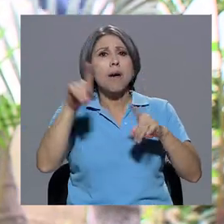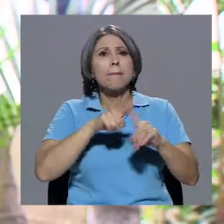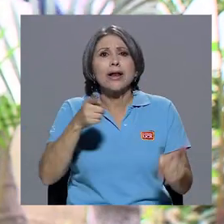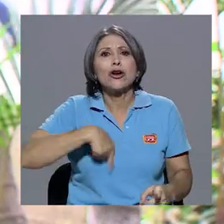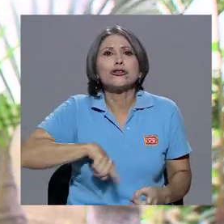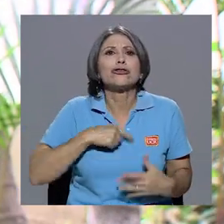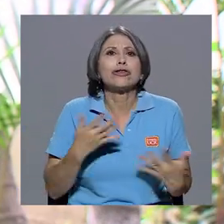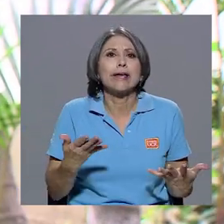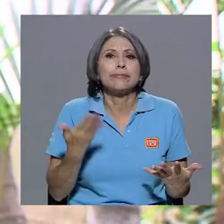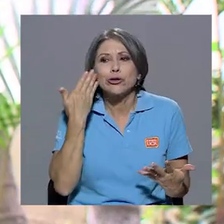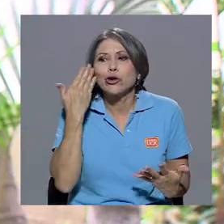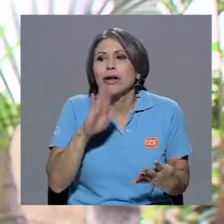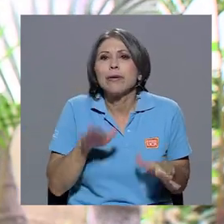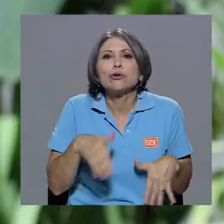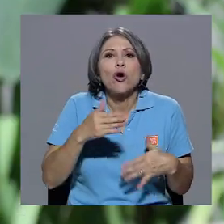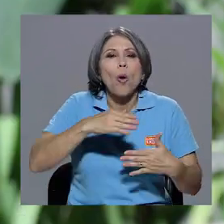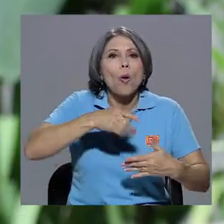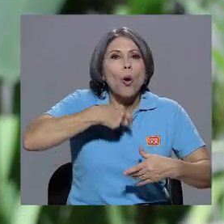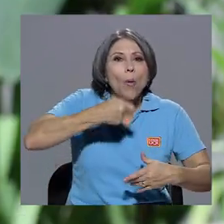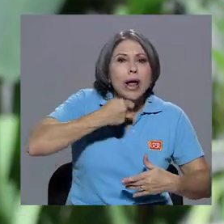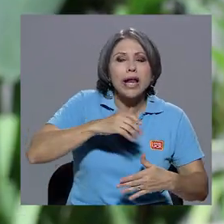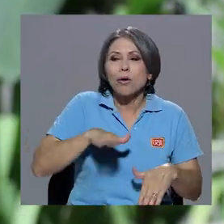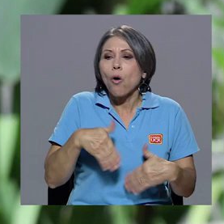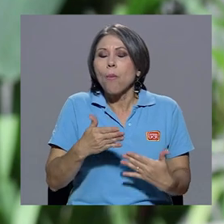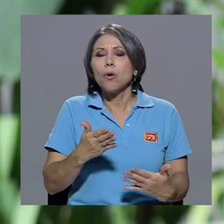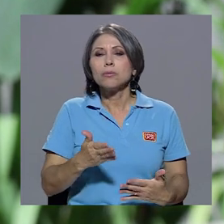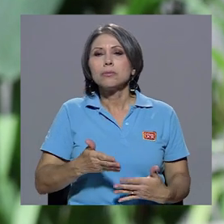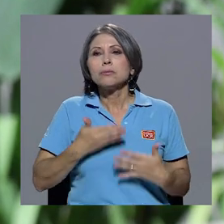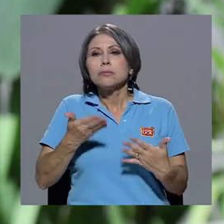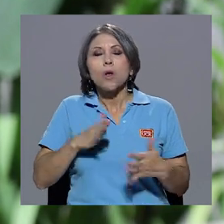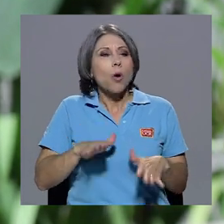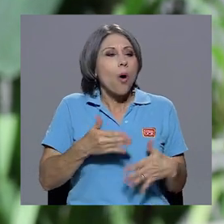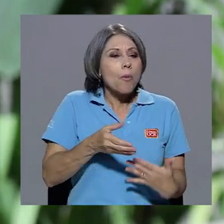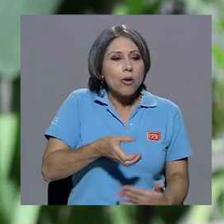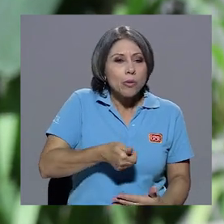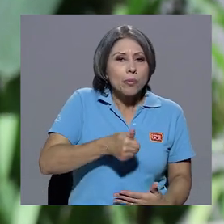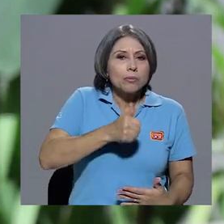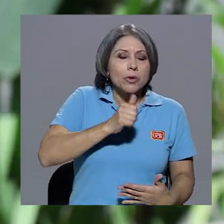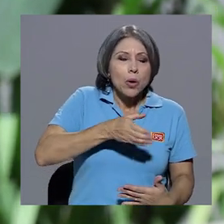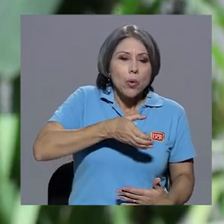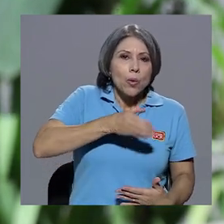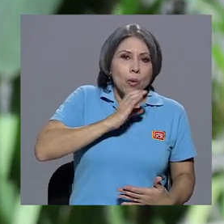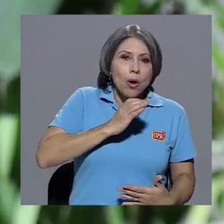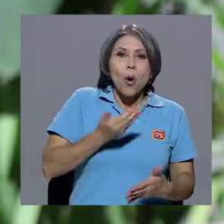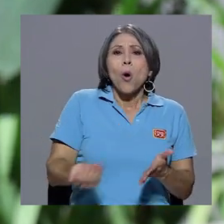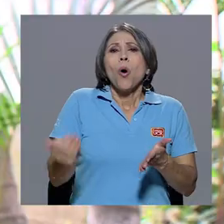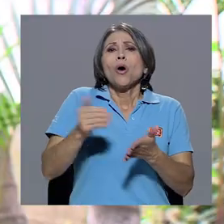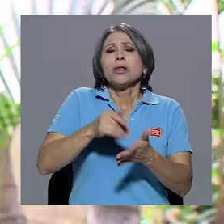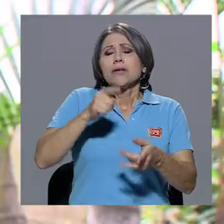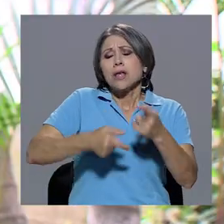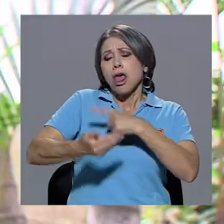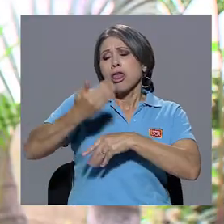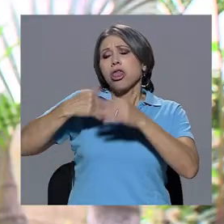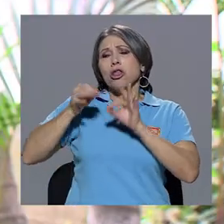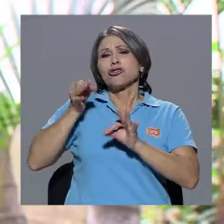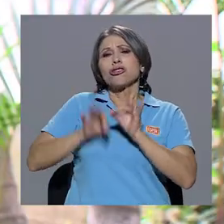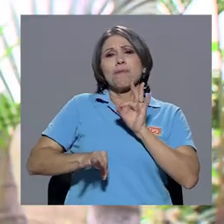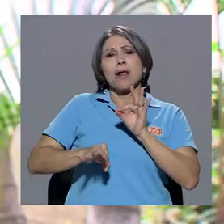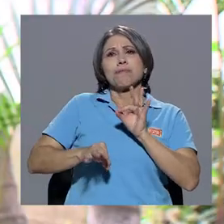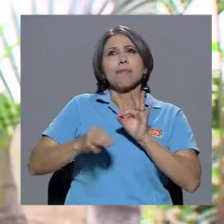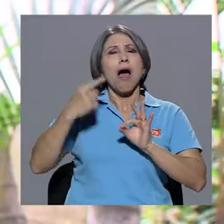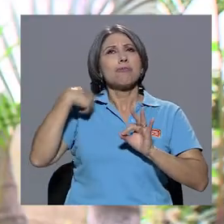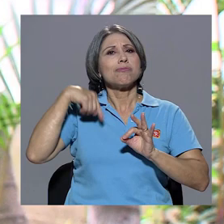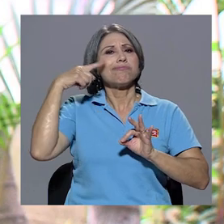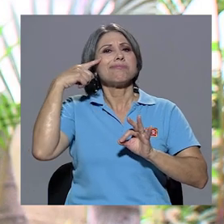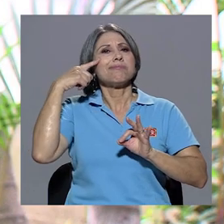cómo comer, no sabemos cómo respirar, no sabemos cómo hidratarnos. Entonces, volver de nuevo a lo simple, volver a las raíces, me hizo empezar a investigar esto